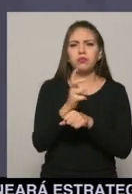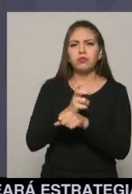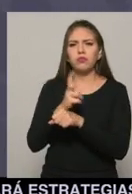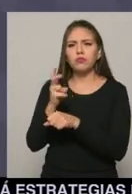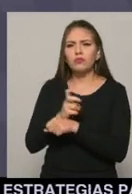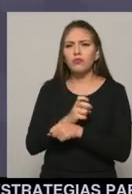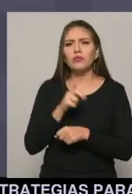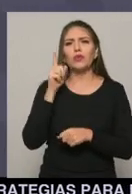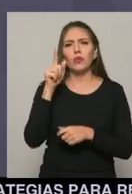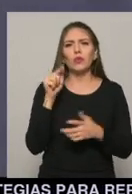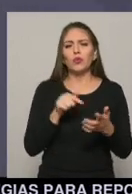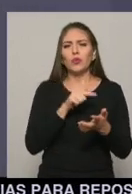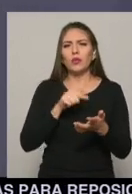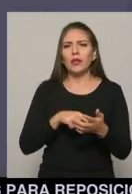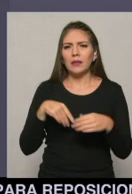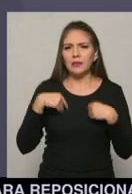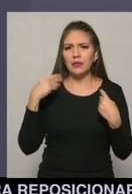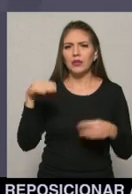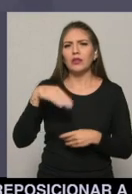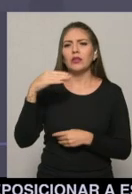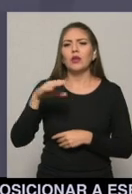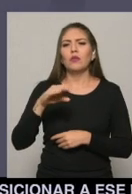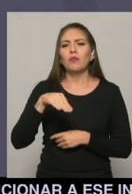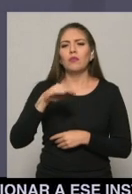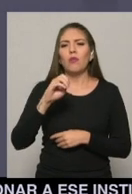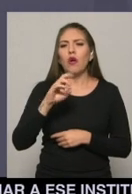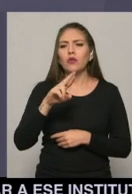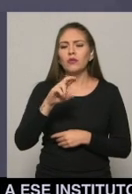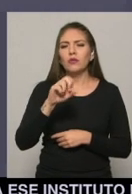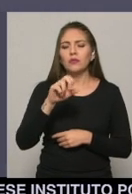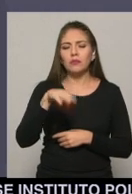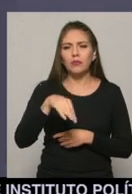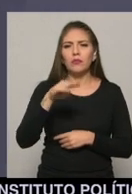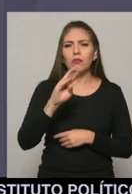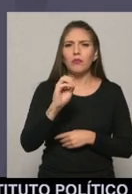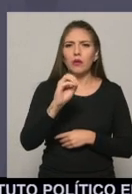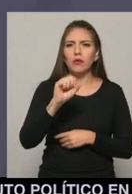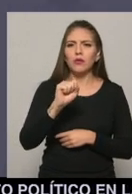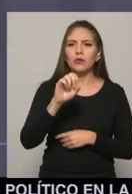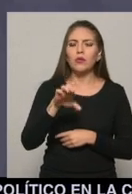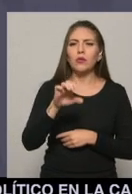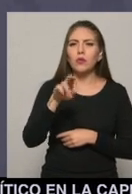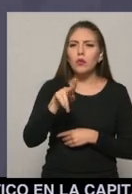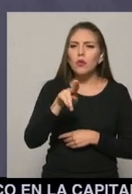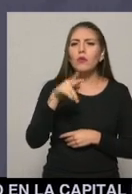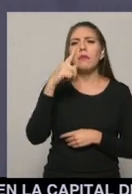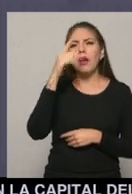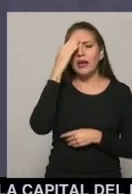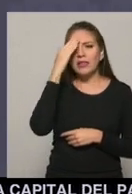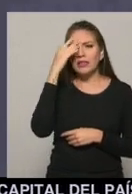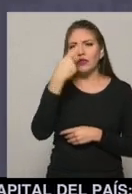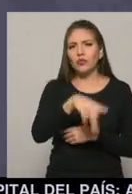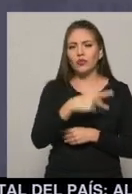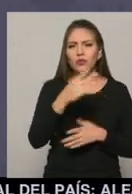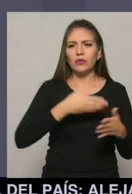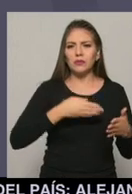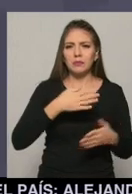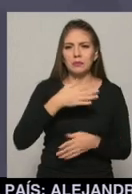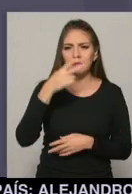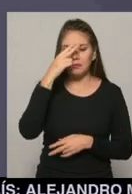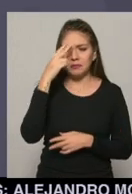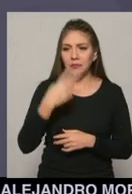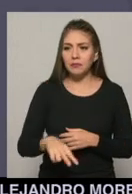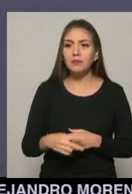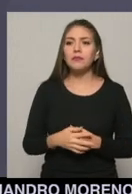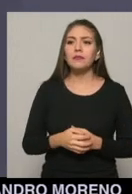público moscovita, a conocer un poco más de la gastronomía mexicana. Y bueno, ¿cuándo se les ocurrió esto? ¿Quién de